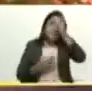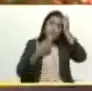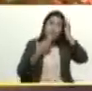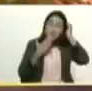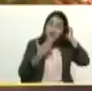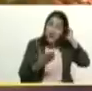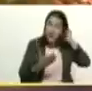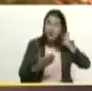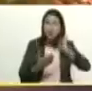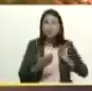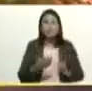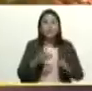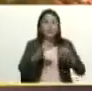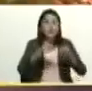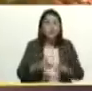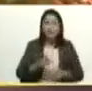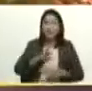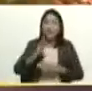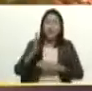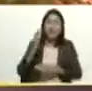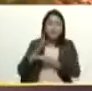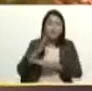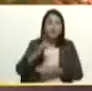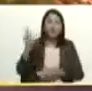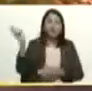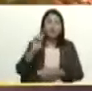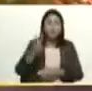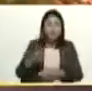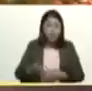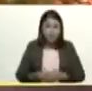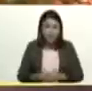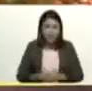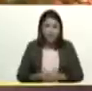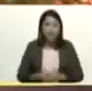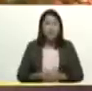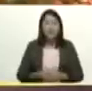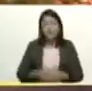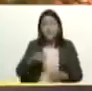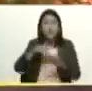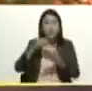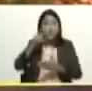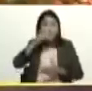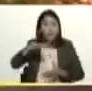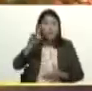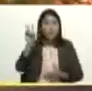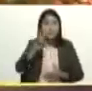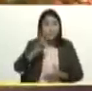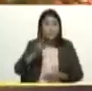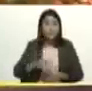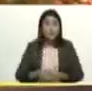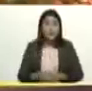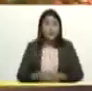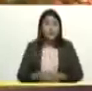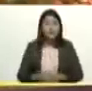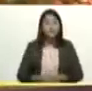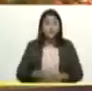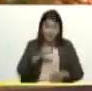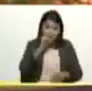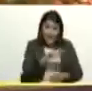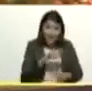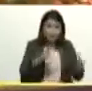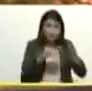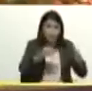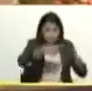las medidas de sanciones contra la economía venezolana, contra el pueblo de Venezuela. Esos bandidos fueron